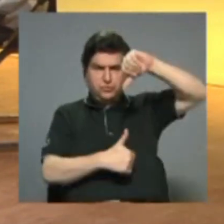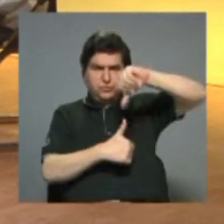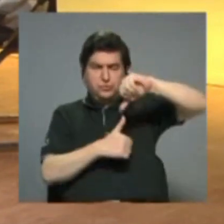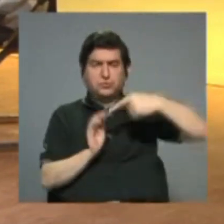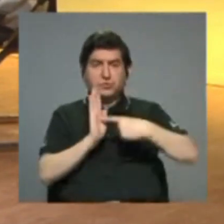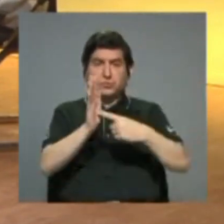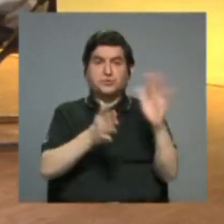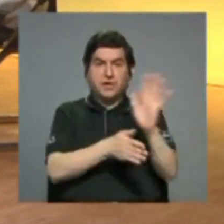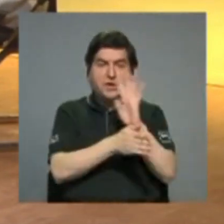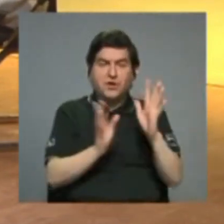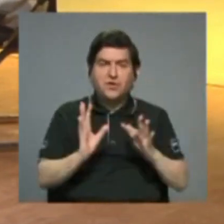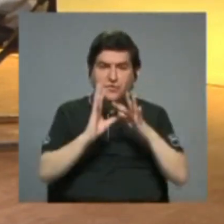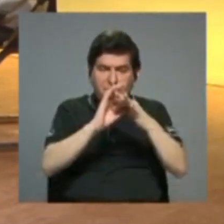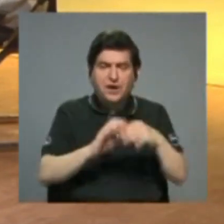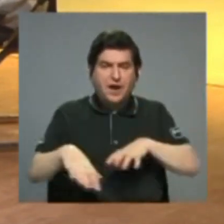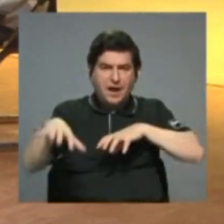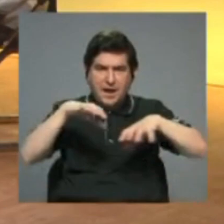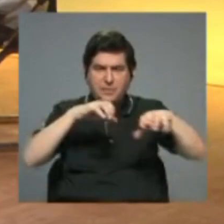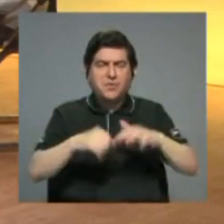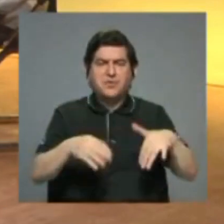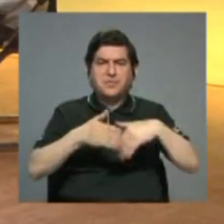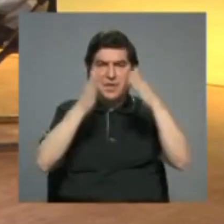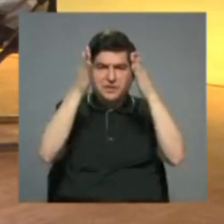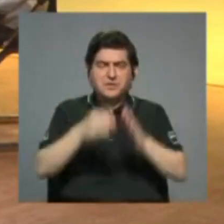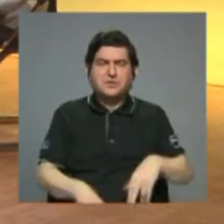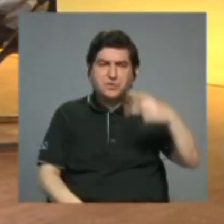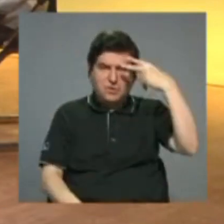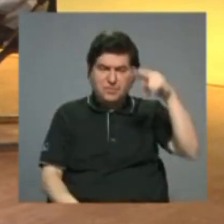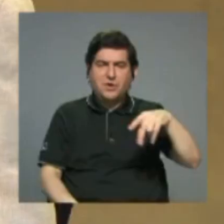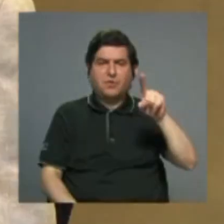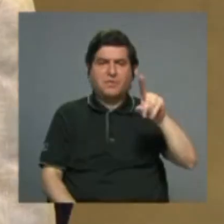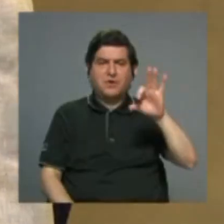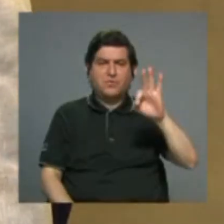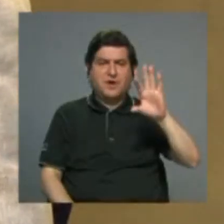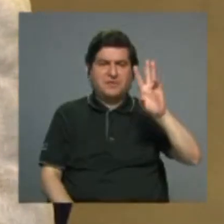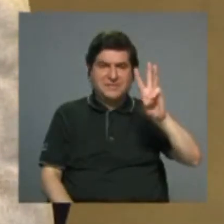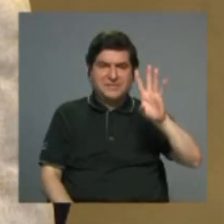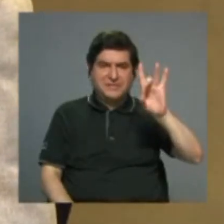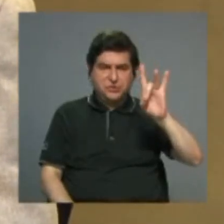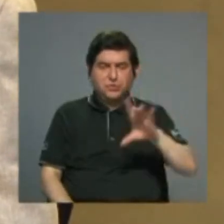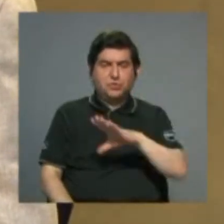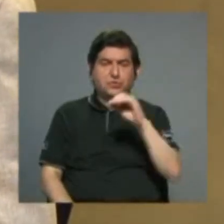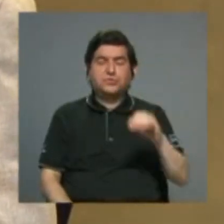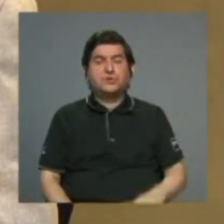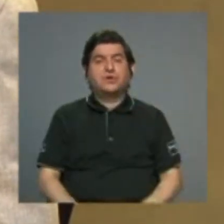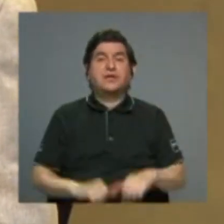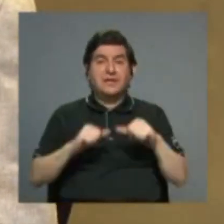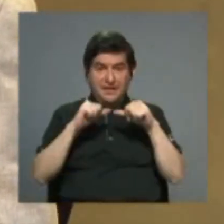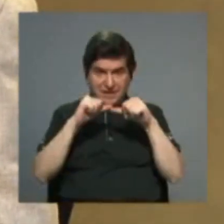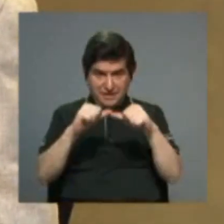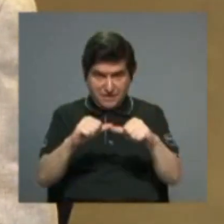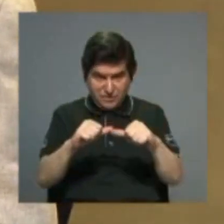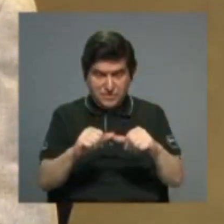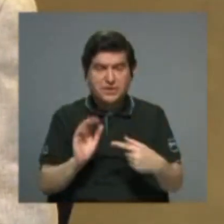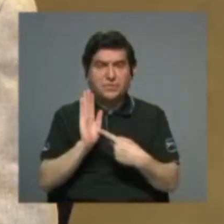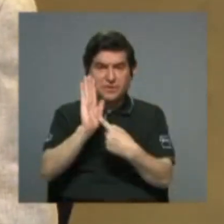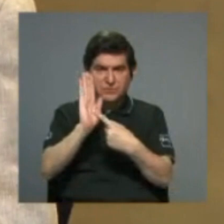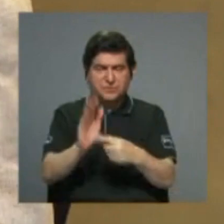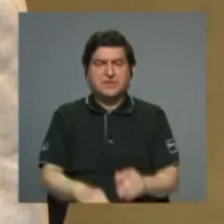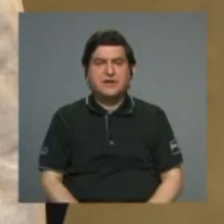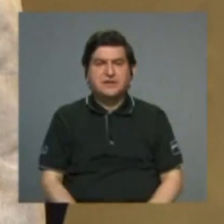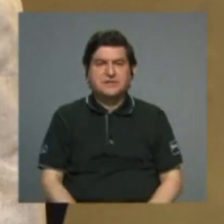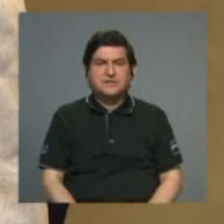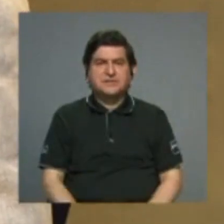mostraron películas relacionadas al movimiento estudiantil en México en el 68, y el que todavía está presentando se conoce como